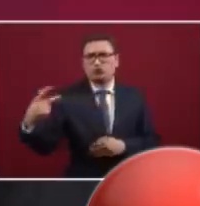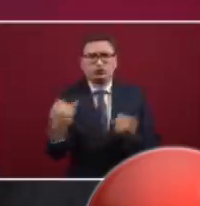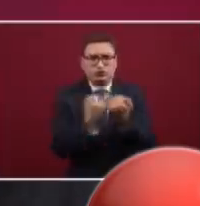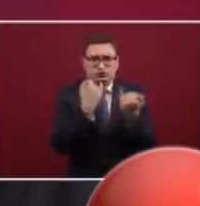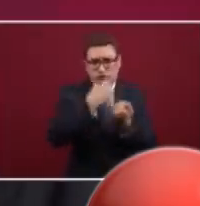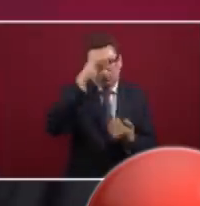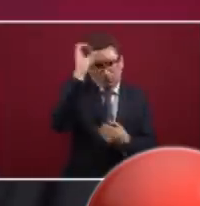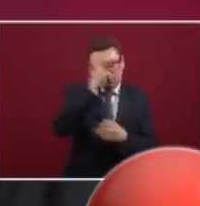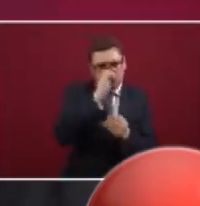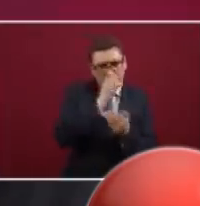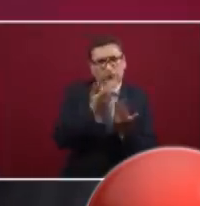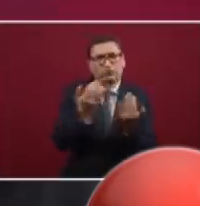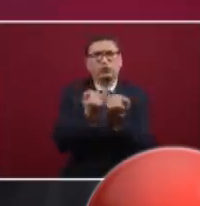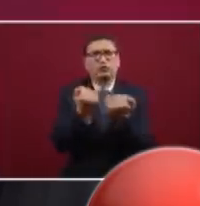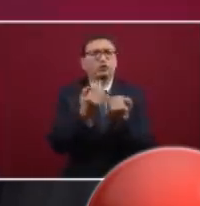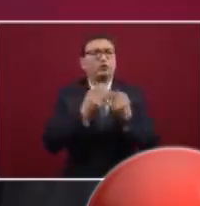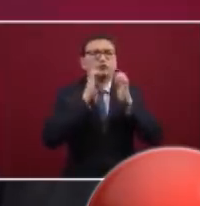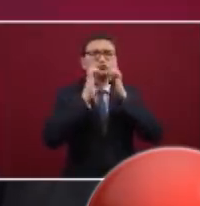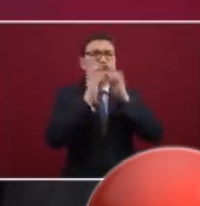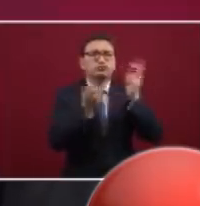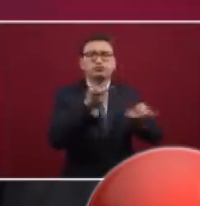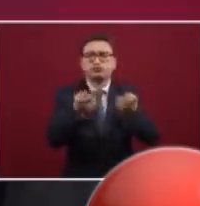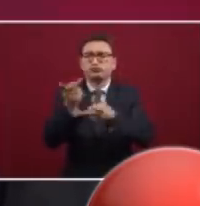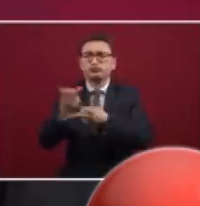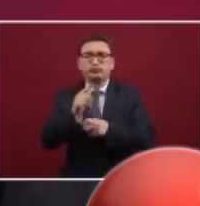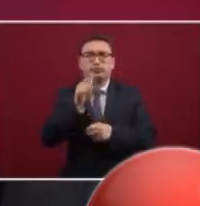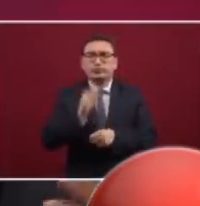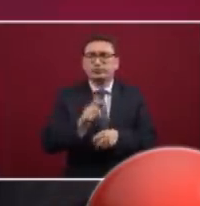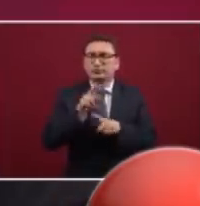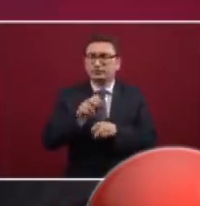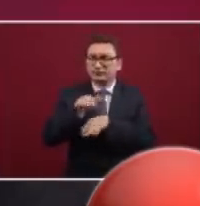una consulta con este propósito? Va a haber,